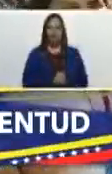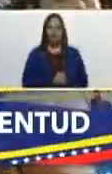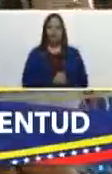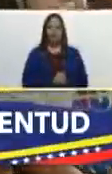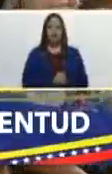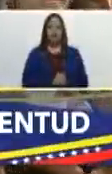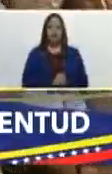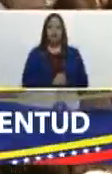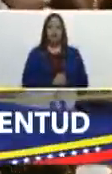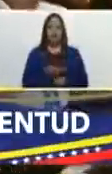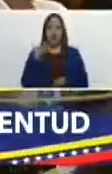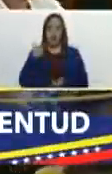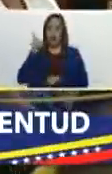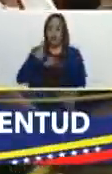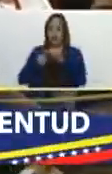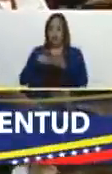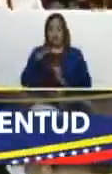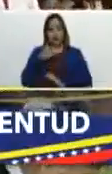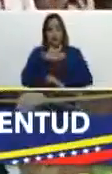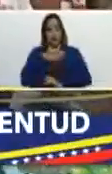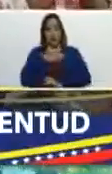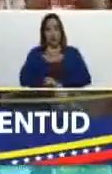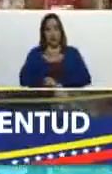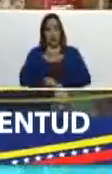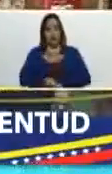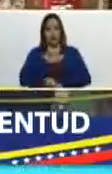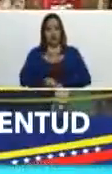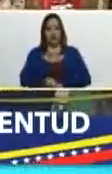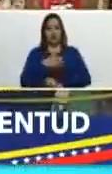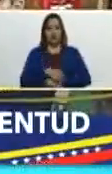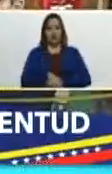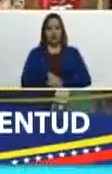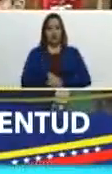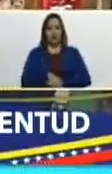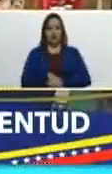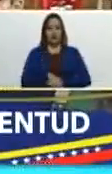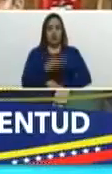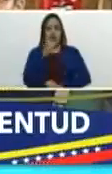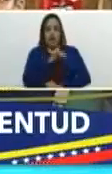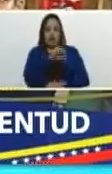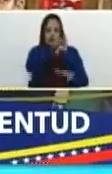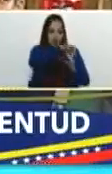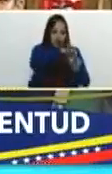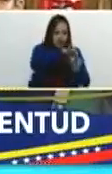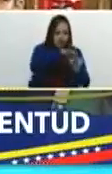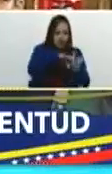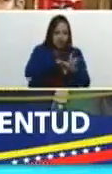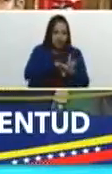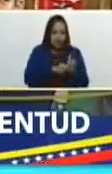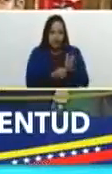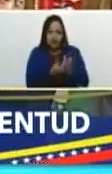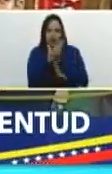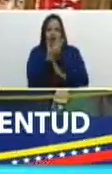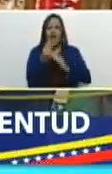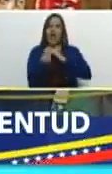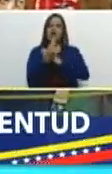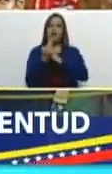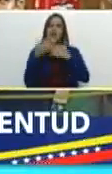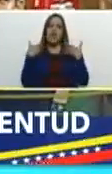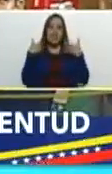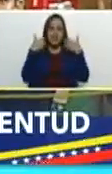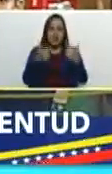entre Sile y yo, bueno, nos ponemos a cultivar la salud